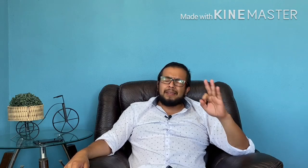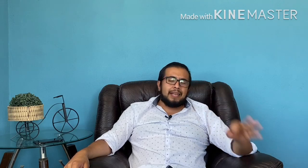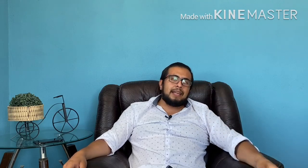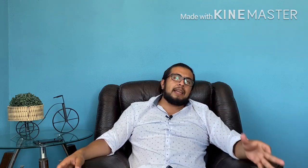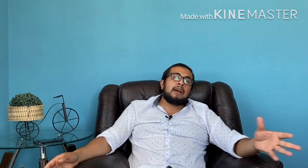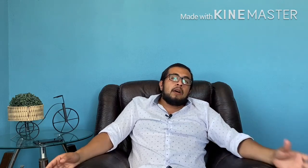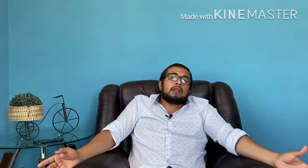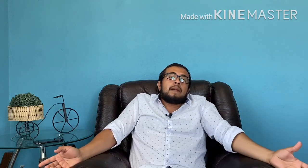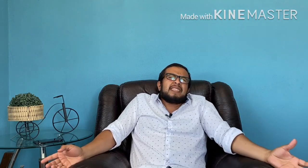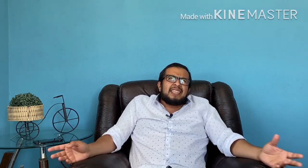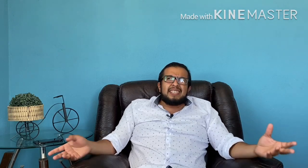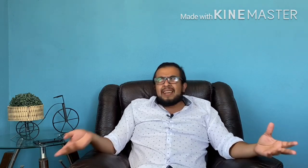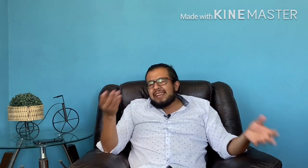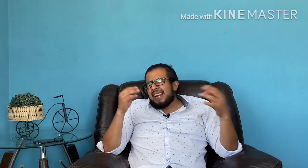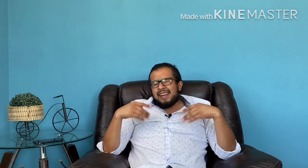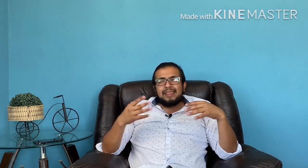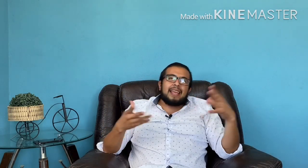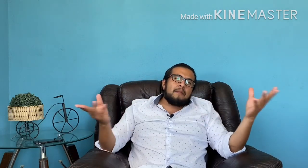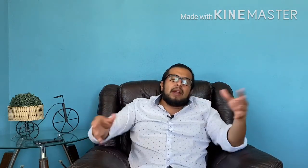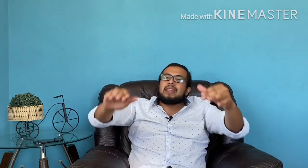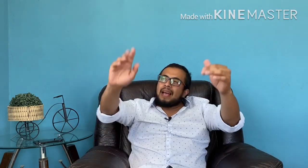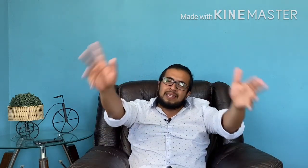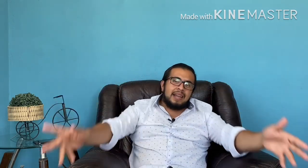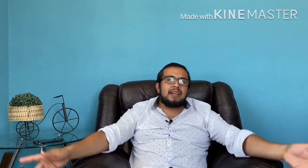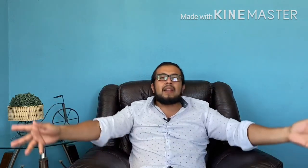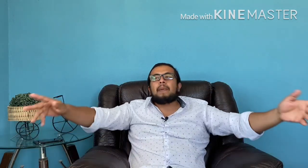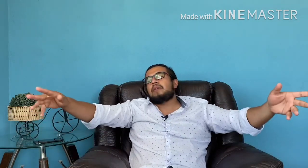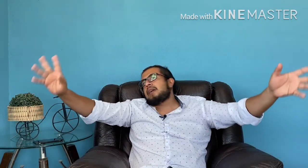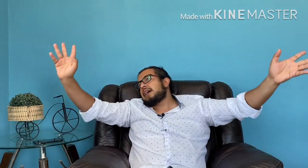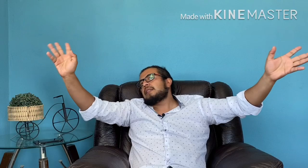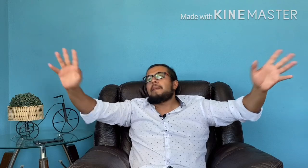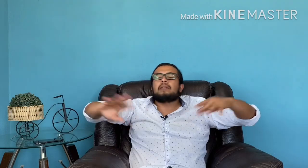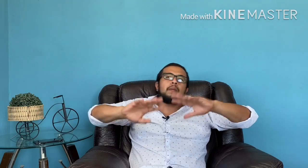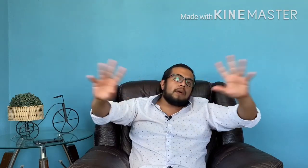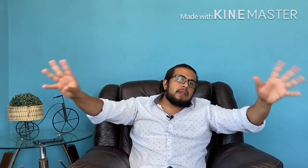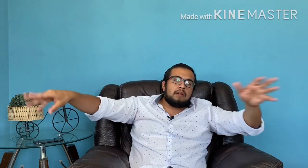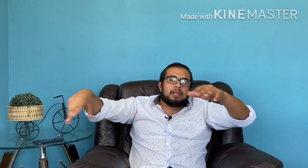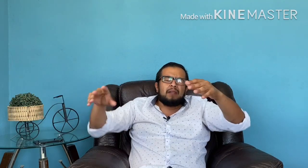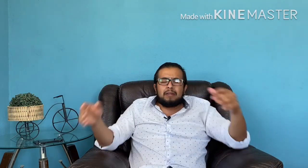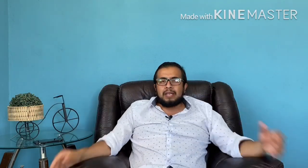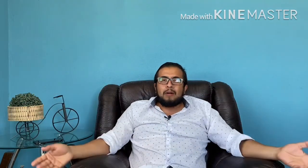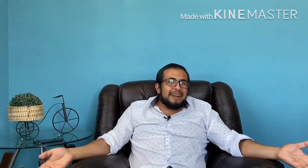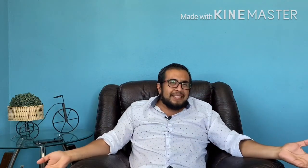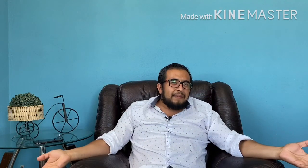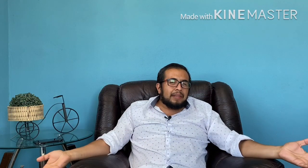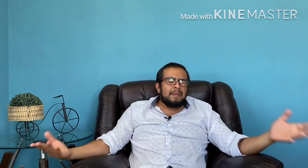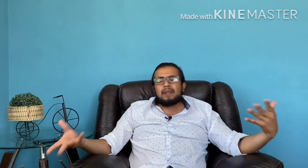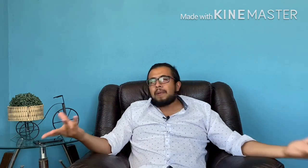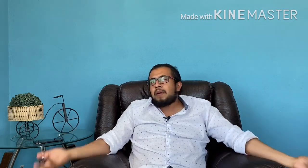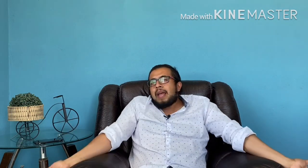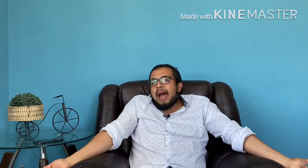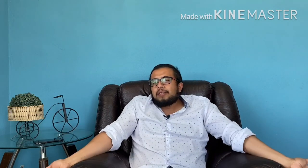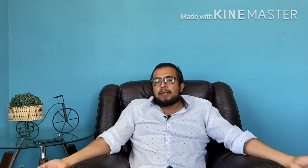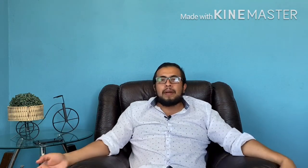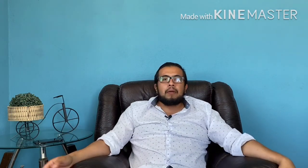terminar haciéndose en línea. O tal vez ya dicen, ¿saben qué? La neta ya ahí muere, ya hacer en línea, perdón, hagan trampa los que pueden y los que no, o sea, no lo van a decir abiertamente,